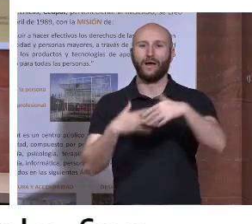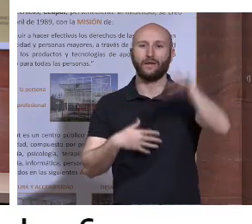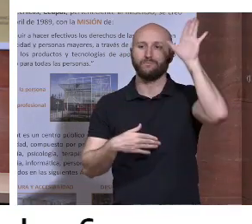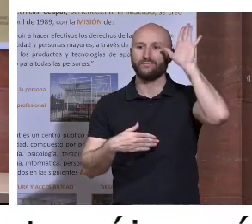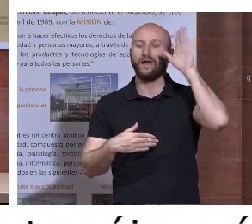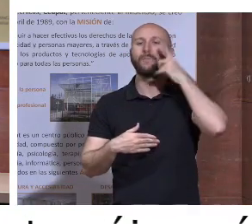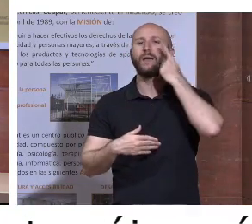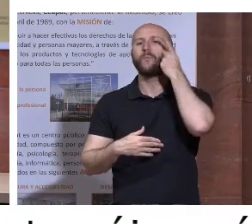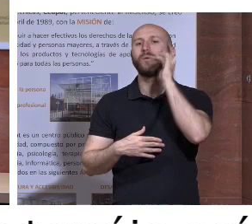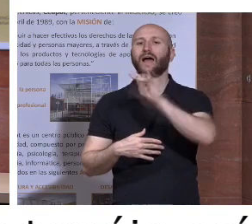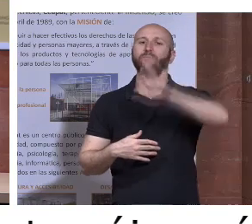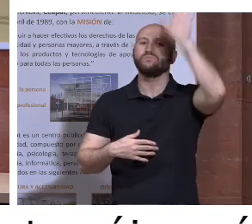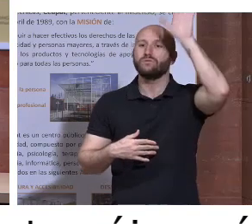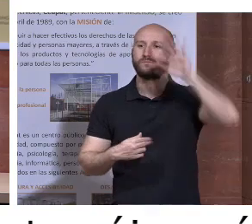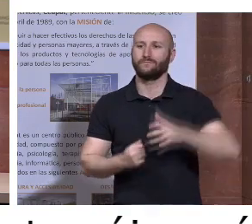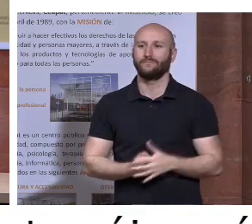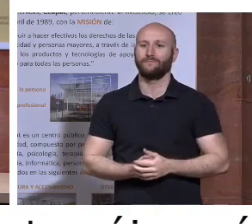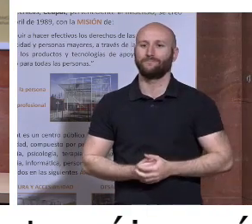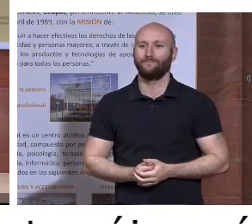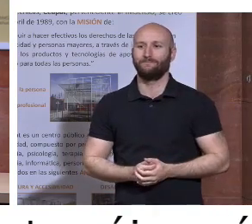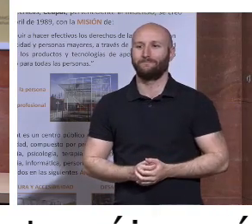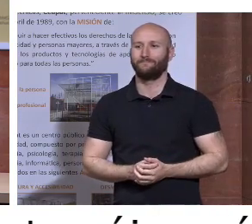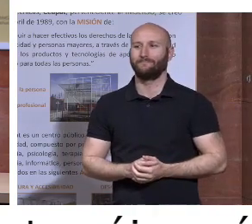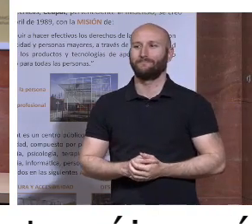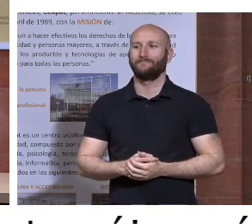los que tengáis móvil. A ver, sácalo si quieres